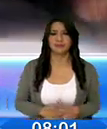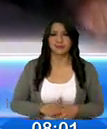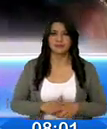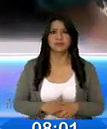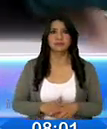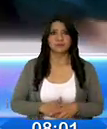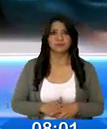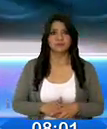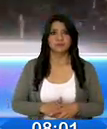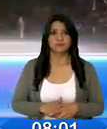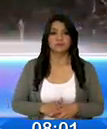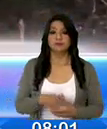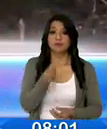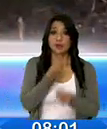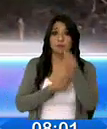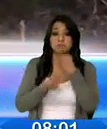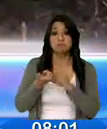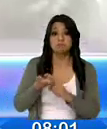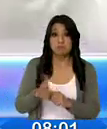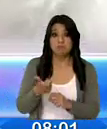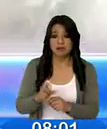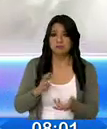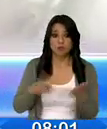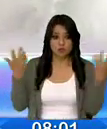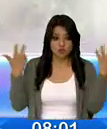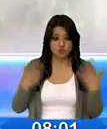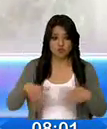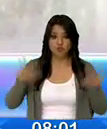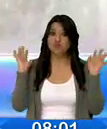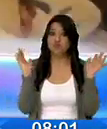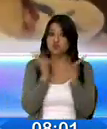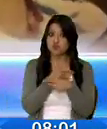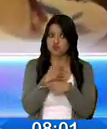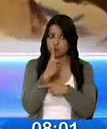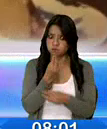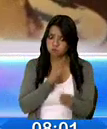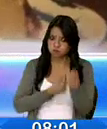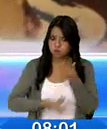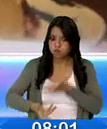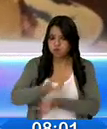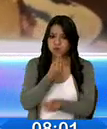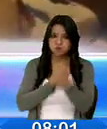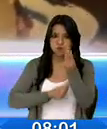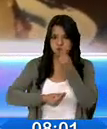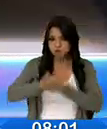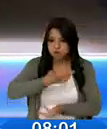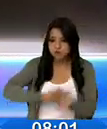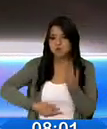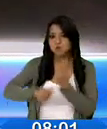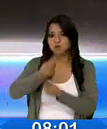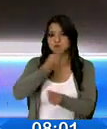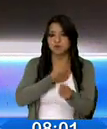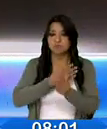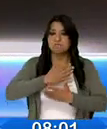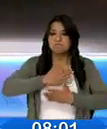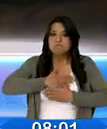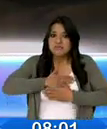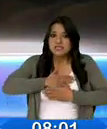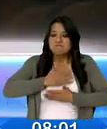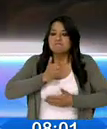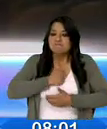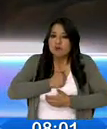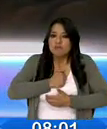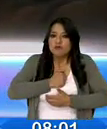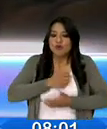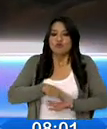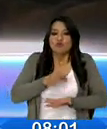Cuando nosotros comemos papa, no estamos comiendo cualquier producto, nos estamos retroalimentando, nos estamos succionando nuestro espíritu y nuestra